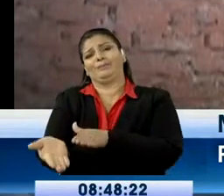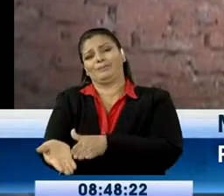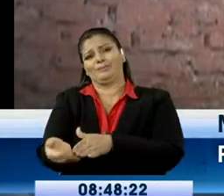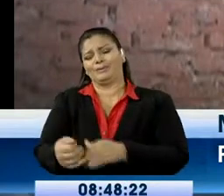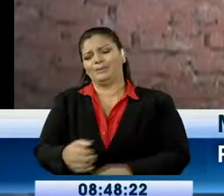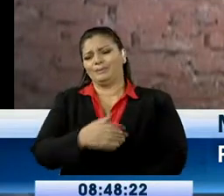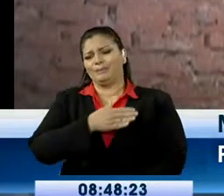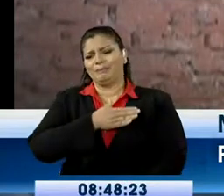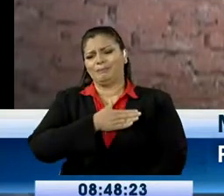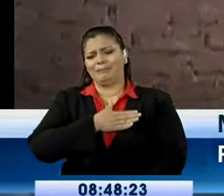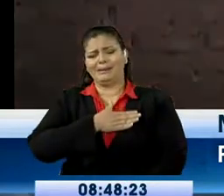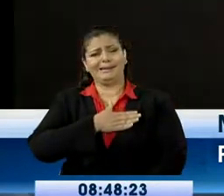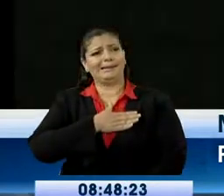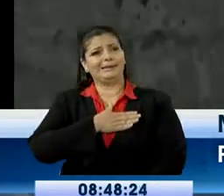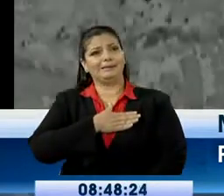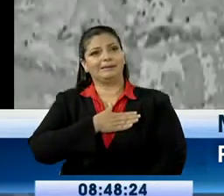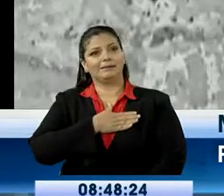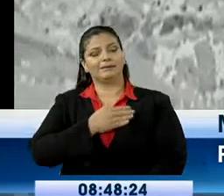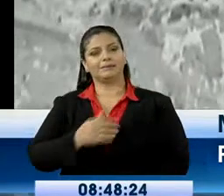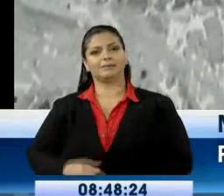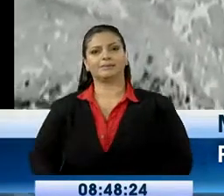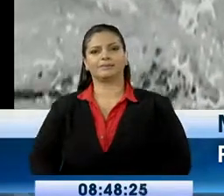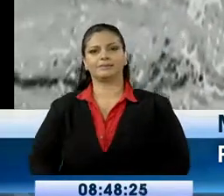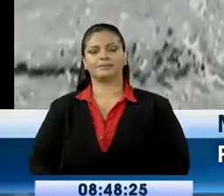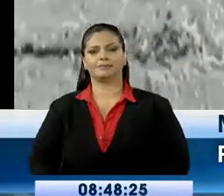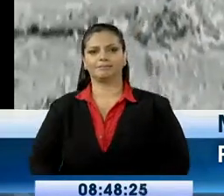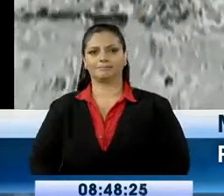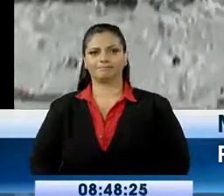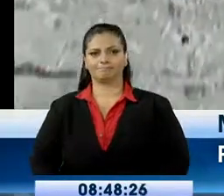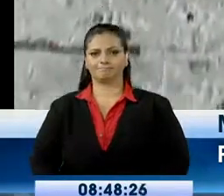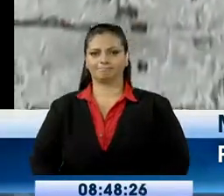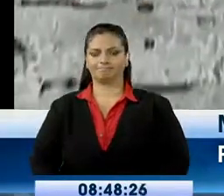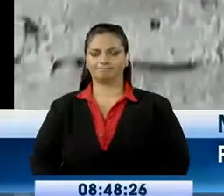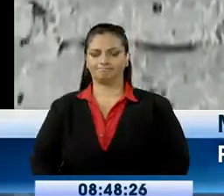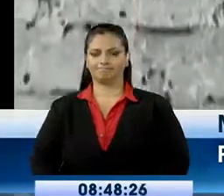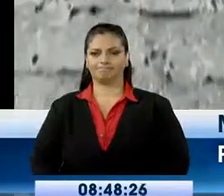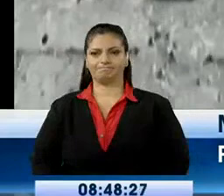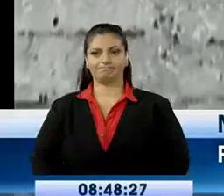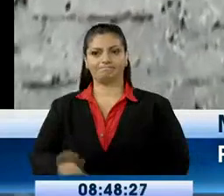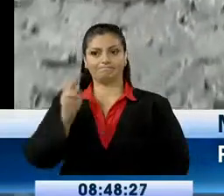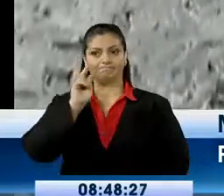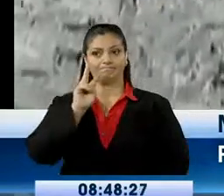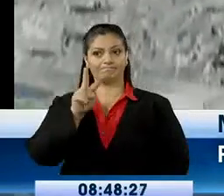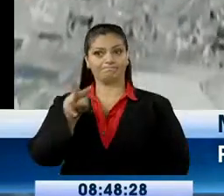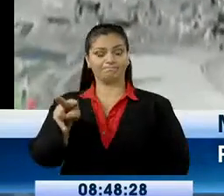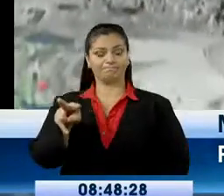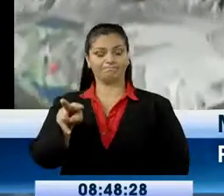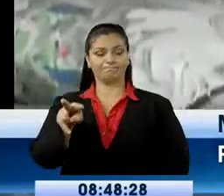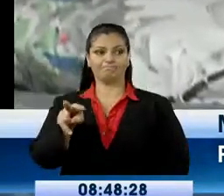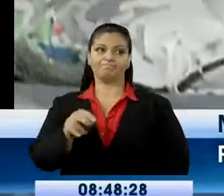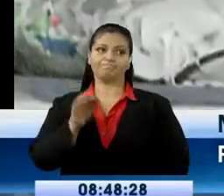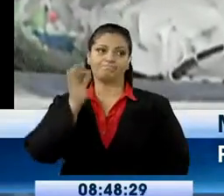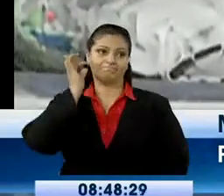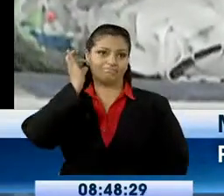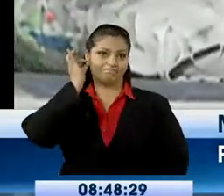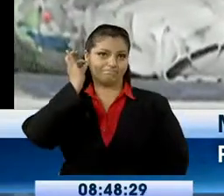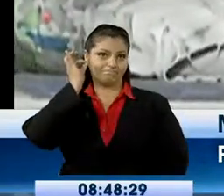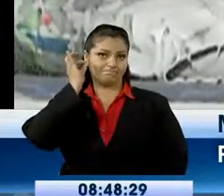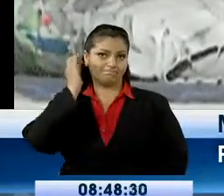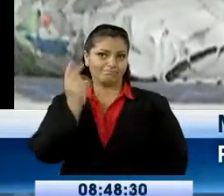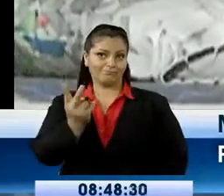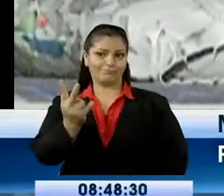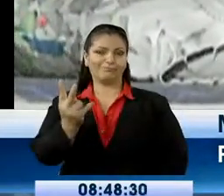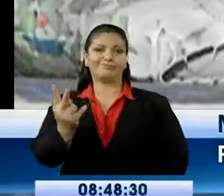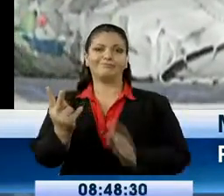de morir de esa manera. En historias como esta, las palabras quedan cortas para describir una vida llena